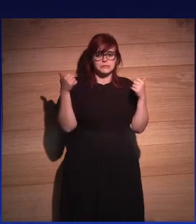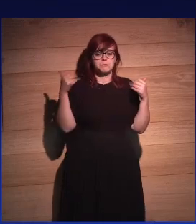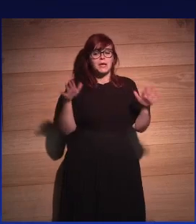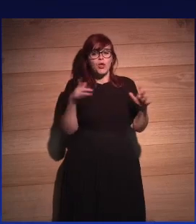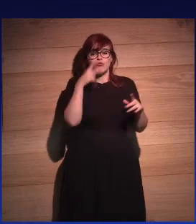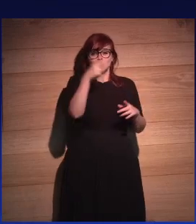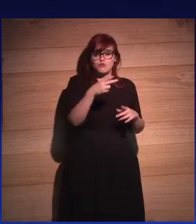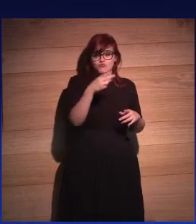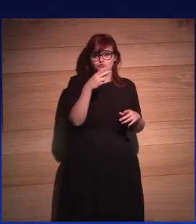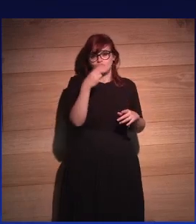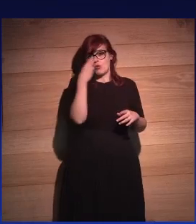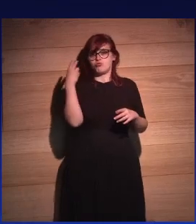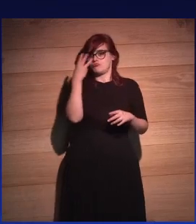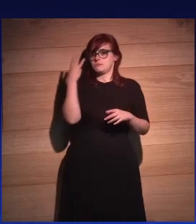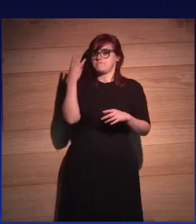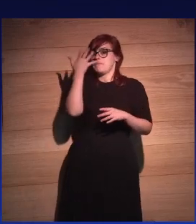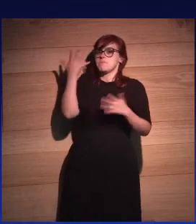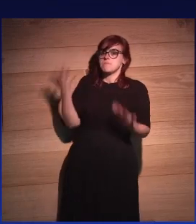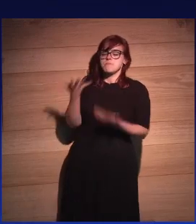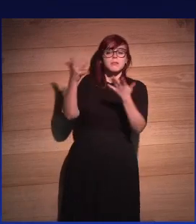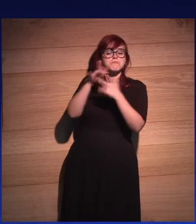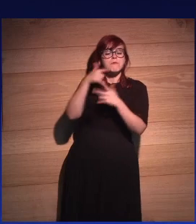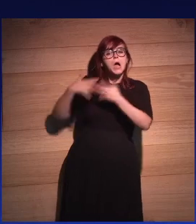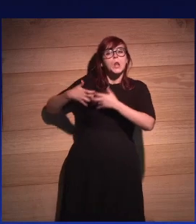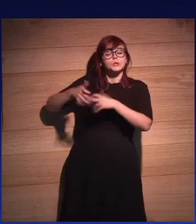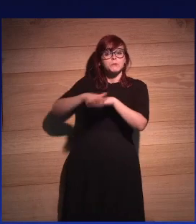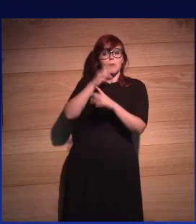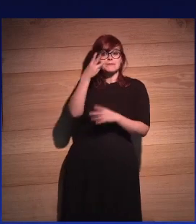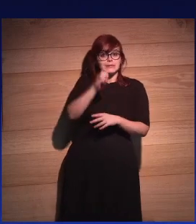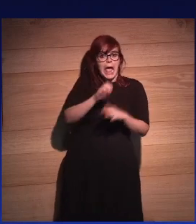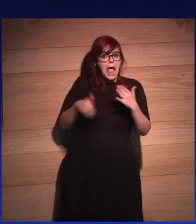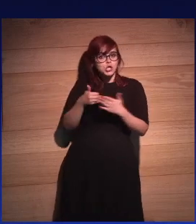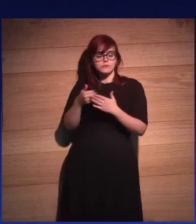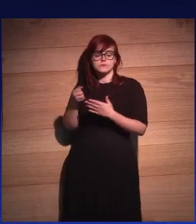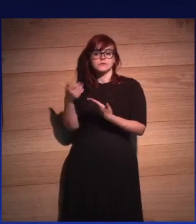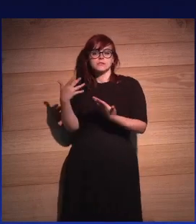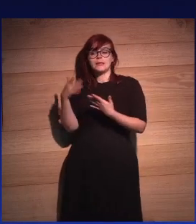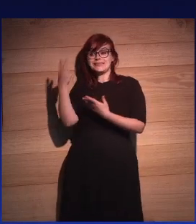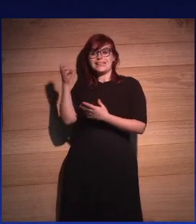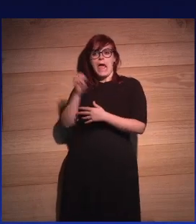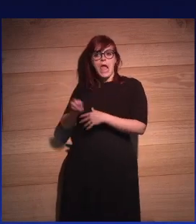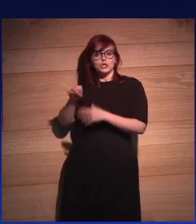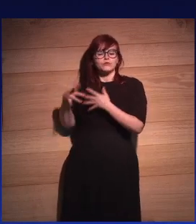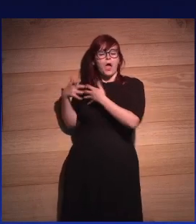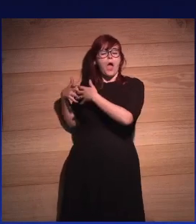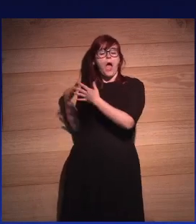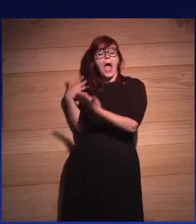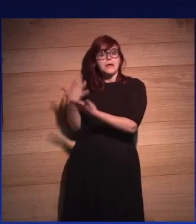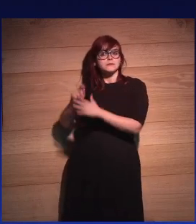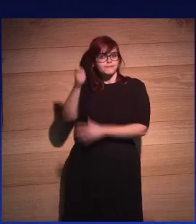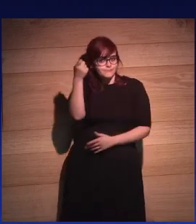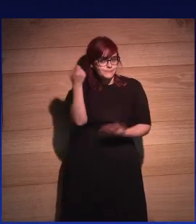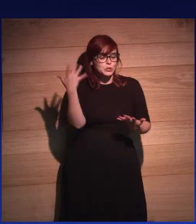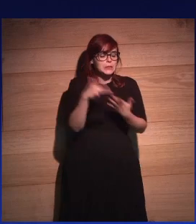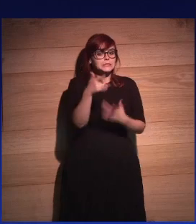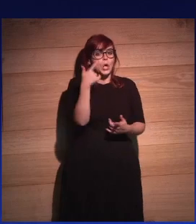solo eso, 2, 3, 5 años lidiando con este tipo de cosas, y pasaron 30 hasta llegar hasta aquí. Entonces yo creo que yo sigo siendo optimista,